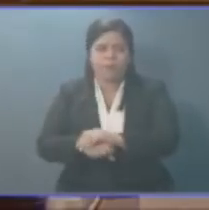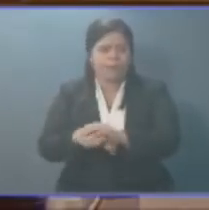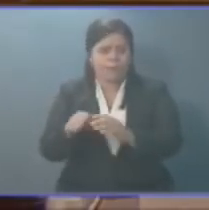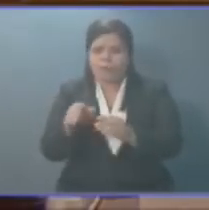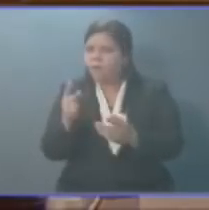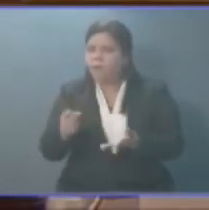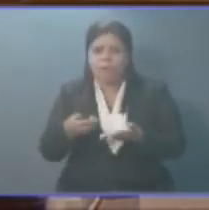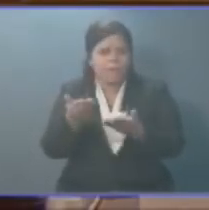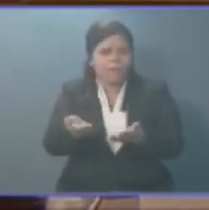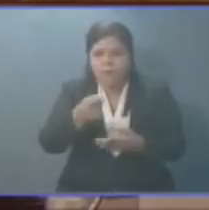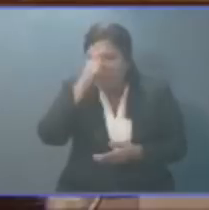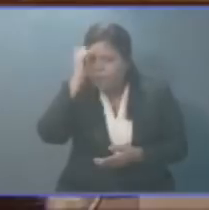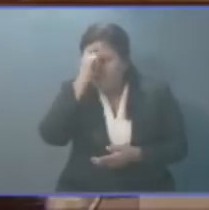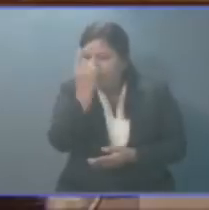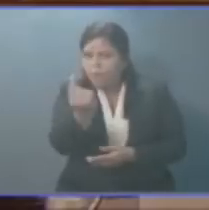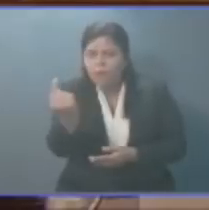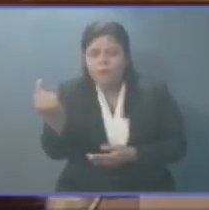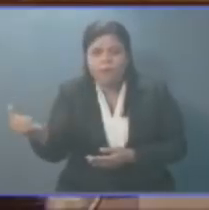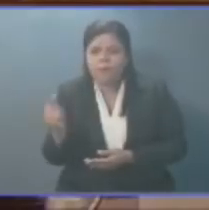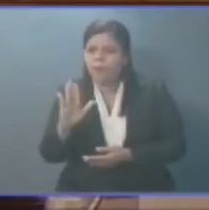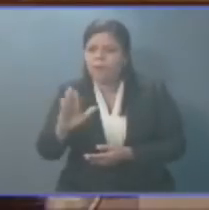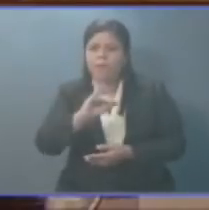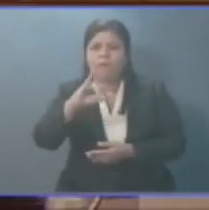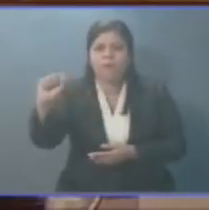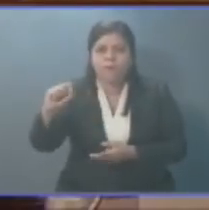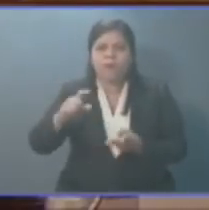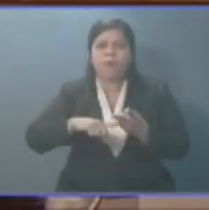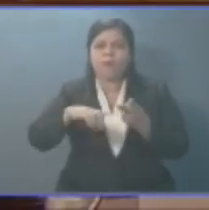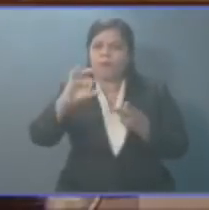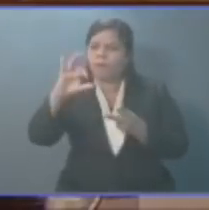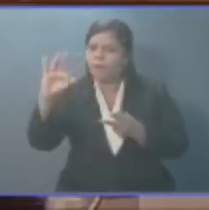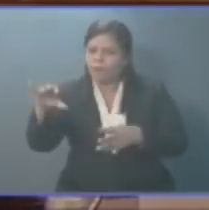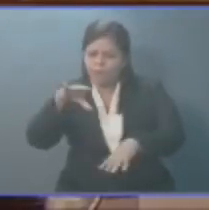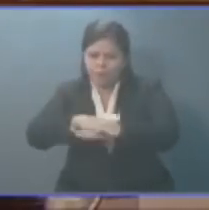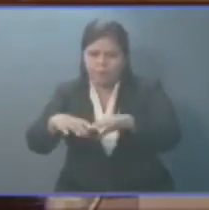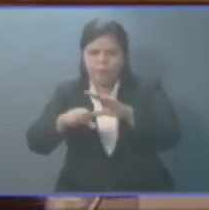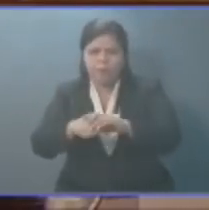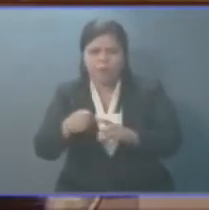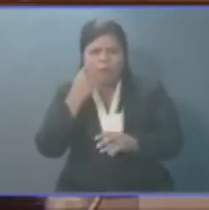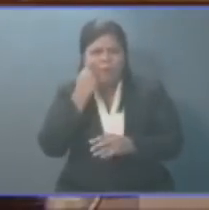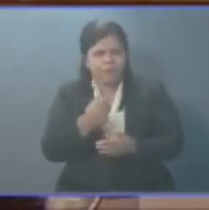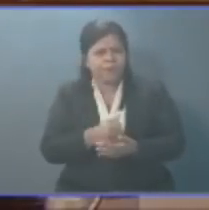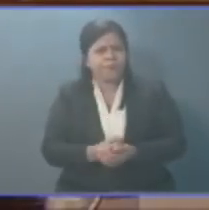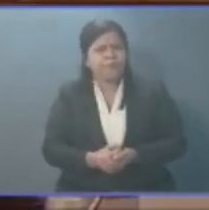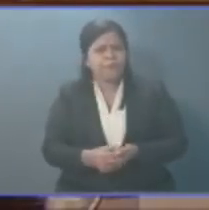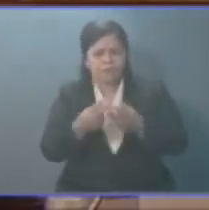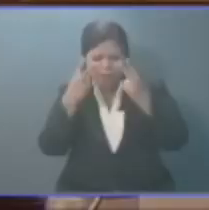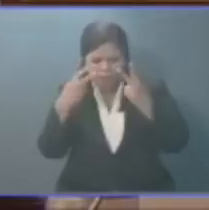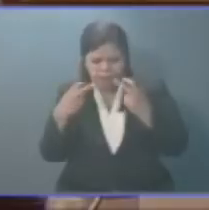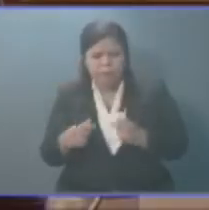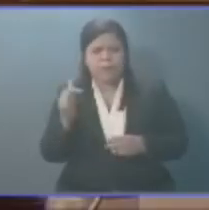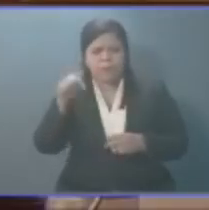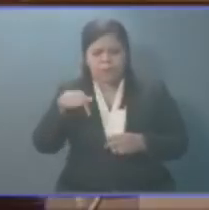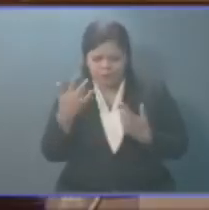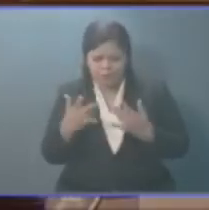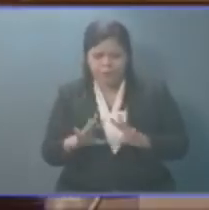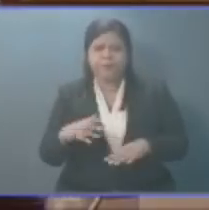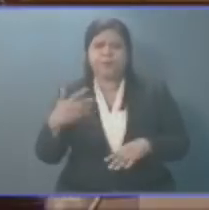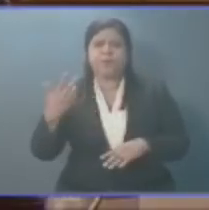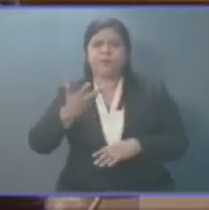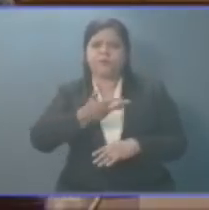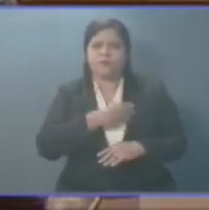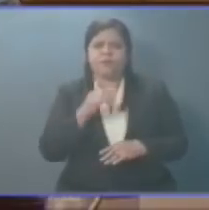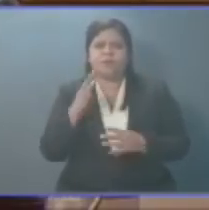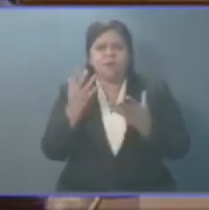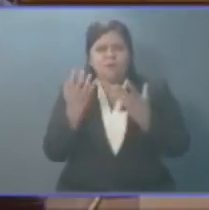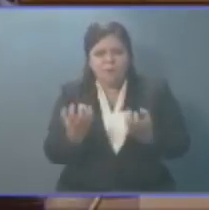prestaciones de los trabajadores. Yo lo invito de que verifiquemos hacia adentro esas críticas, porque hoy por hoy tenemos secuestradas y